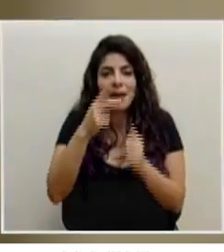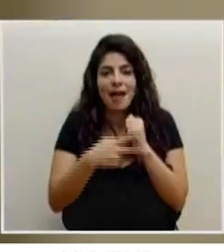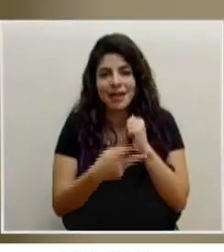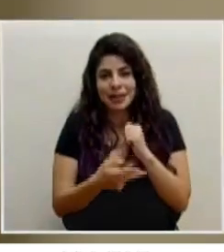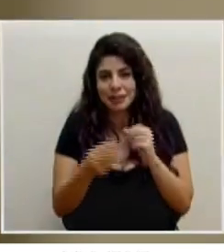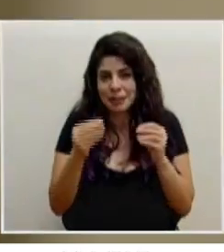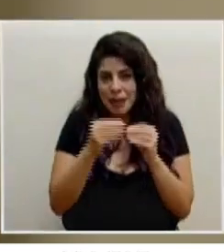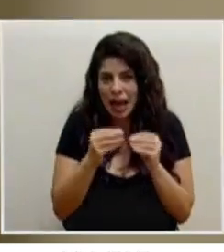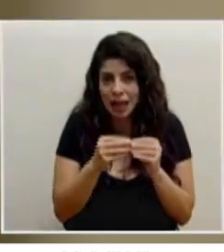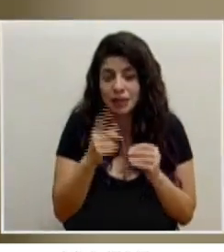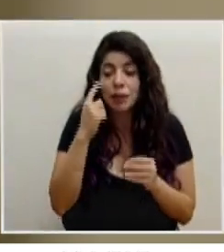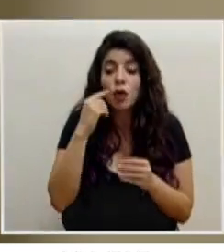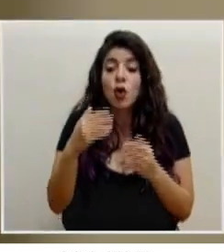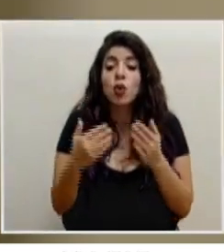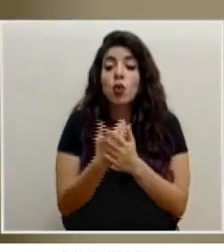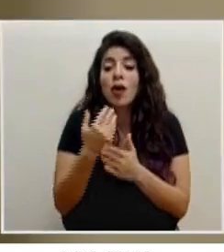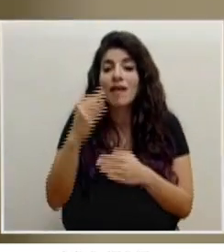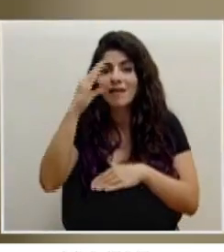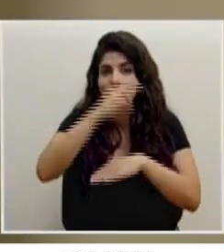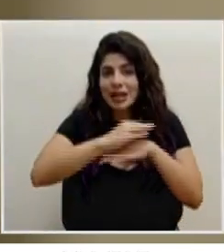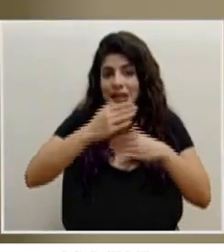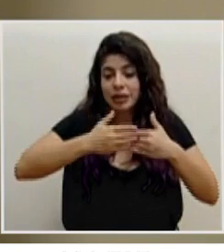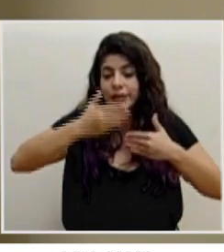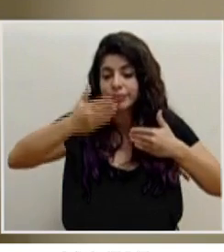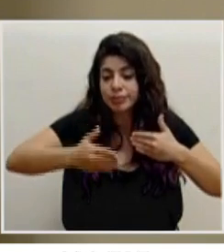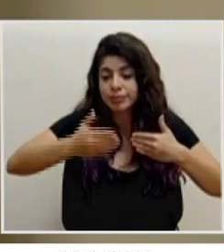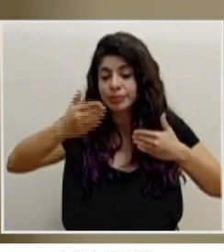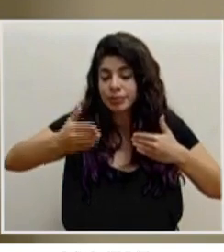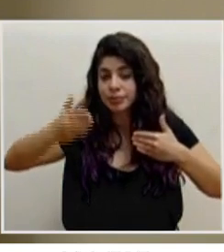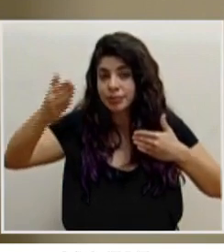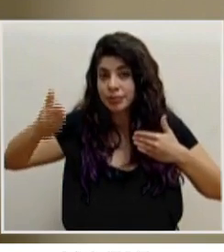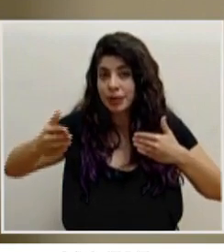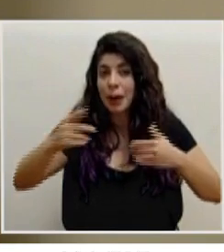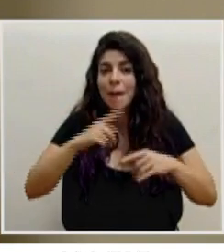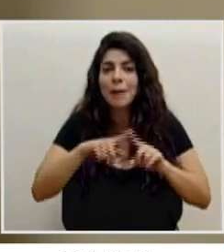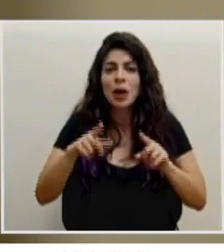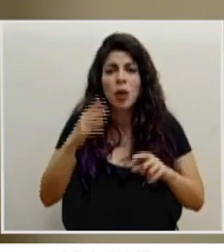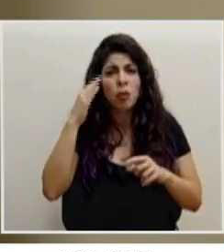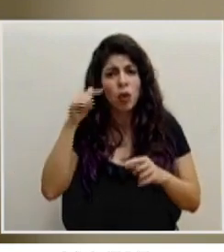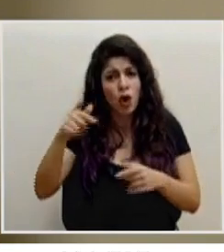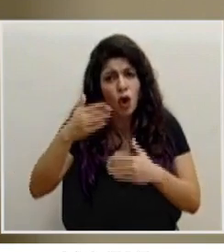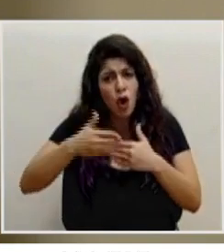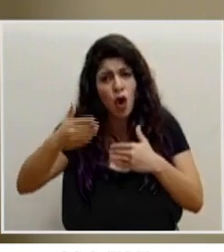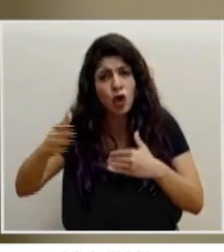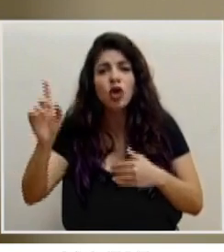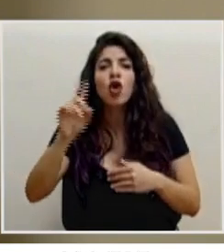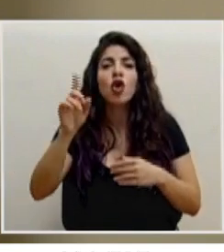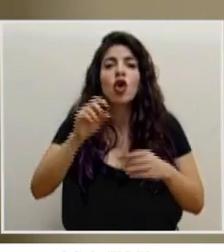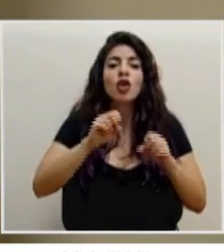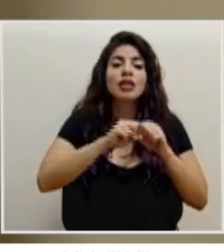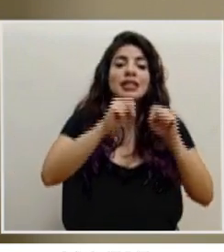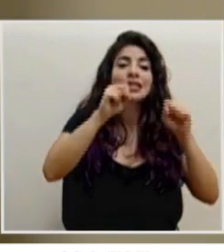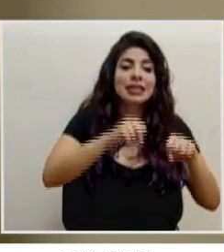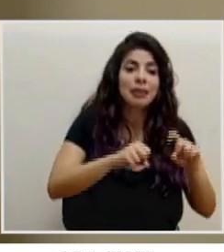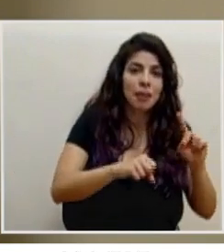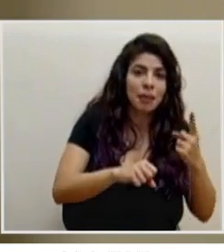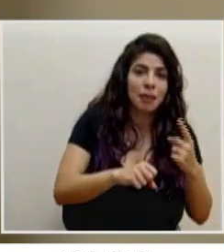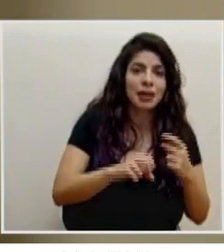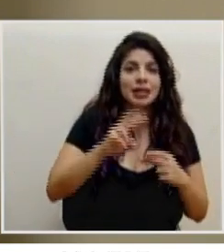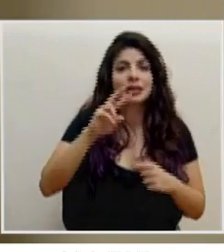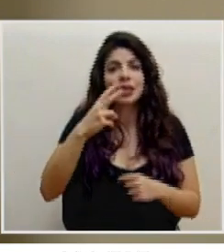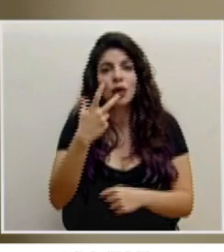con diferentes cohortes, pero no porque sean cortes, sino porque el esquema de vacunación se mantiene de la misma manera. Primera dosis y segunda dosis